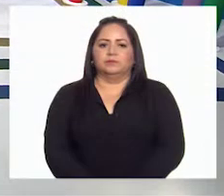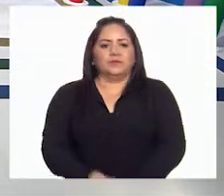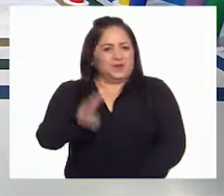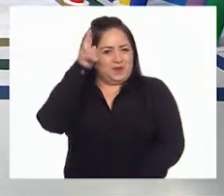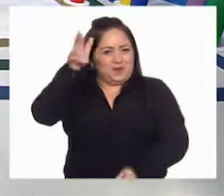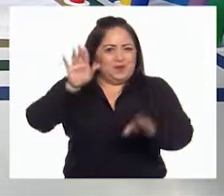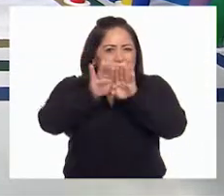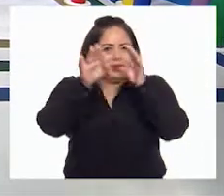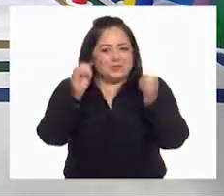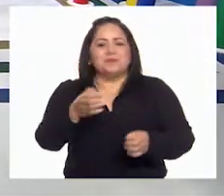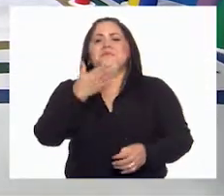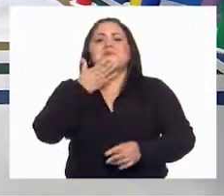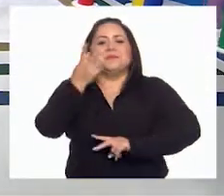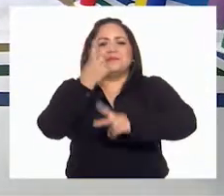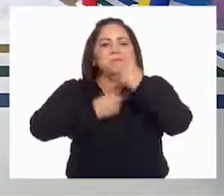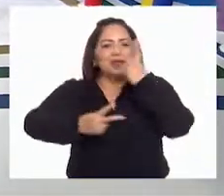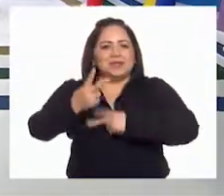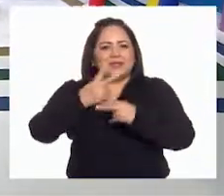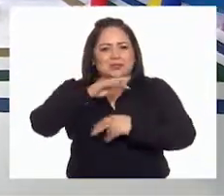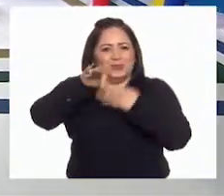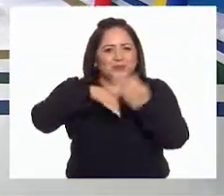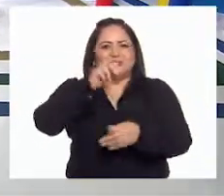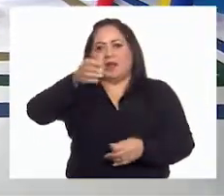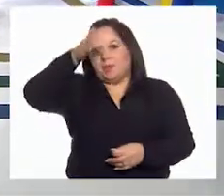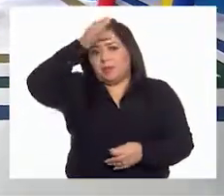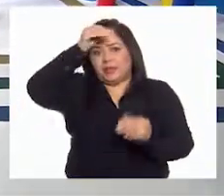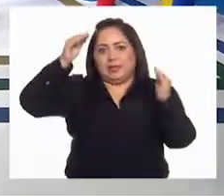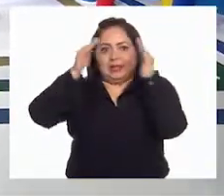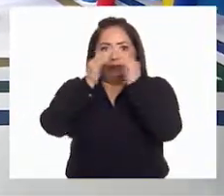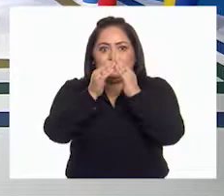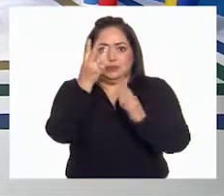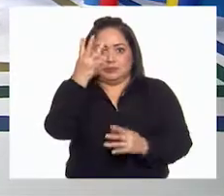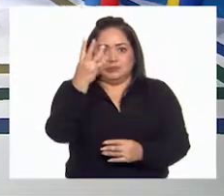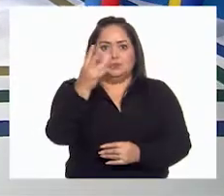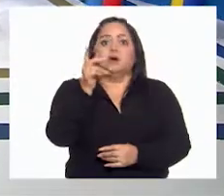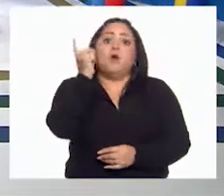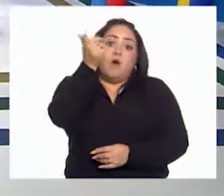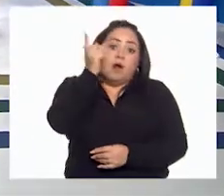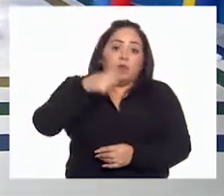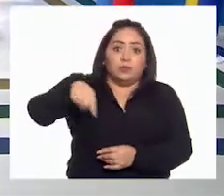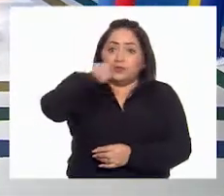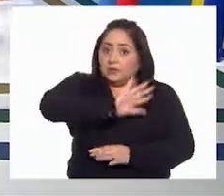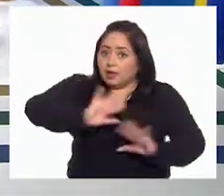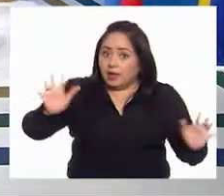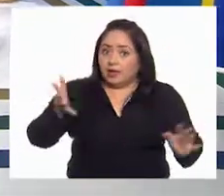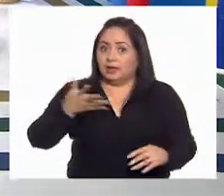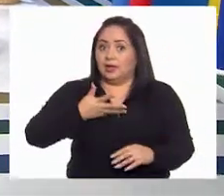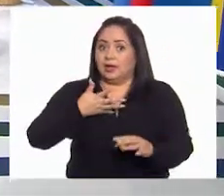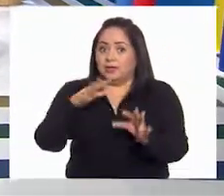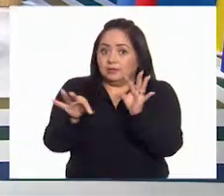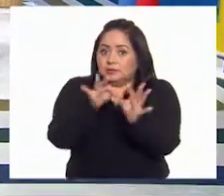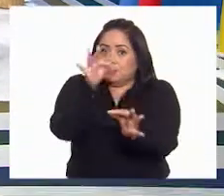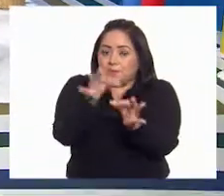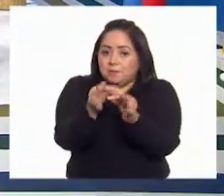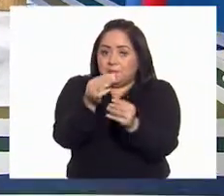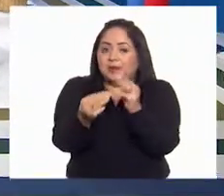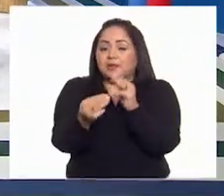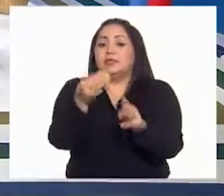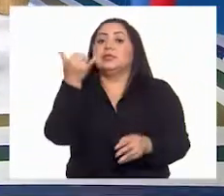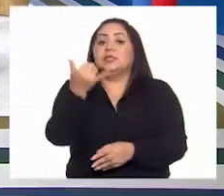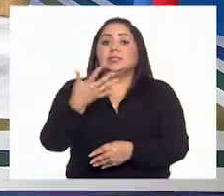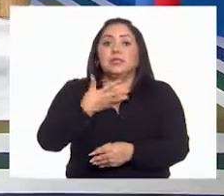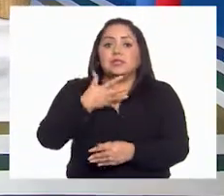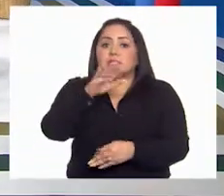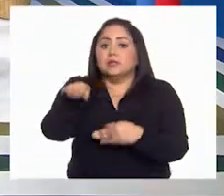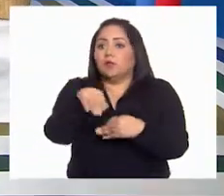Hola, ¿cómo están? Bienvenidos y bienvenidas a Aprende en Casa 3. Espero que ya tengan todo su material listo y que ya tengan